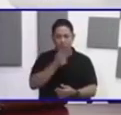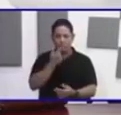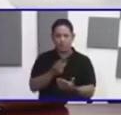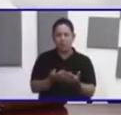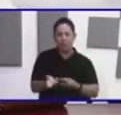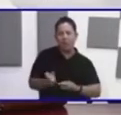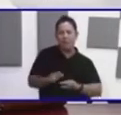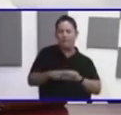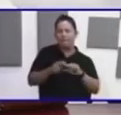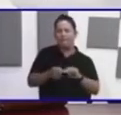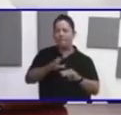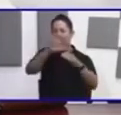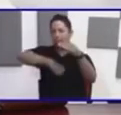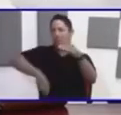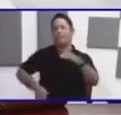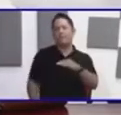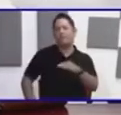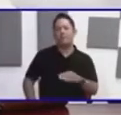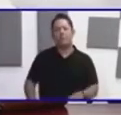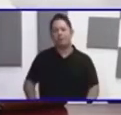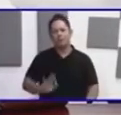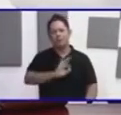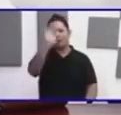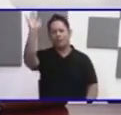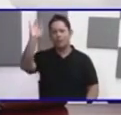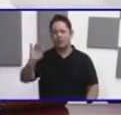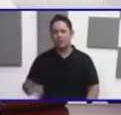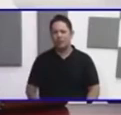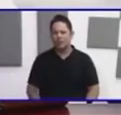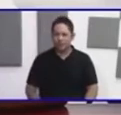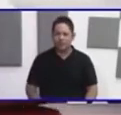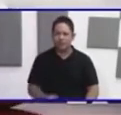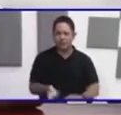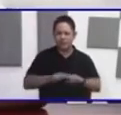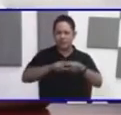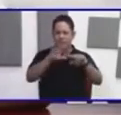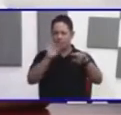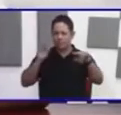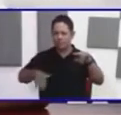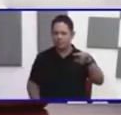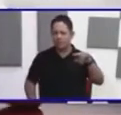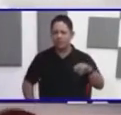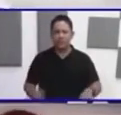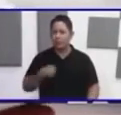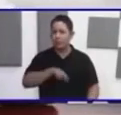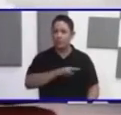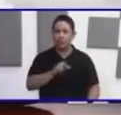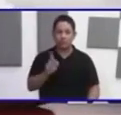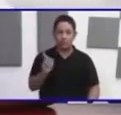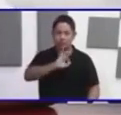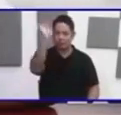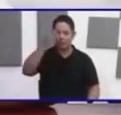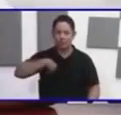sobrecostos en ninguno de los contratos de COVID-19. En ningún momento hemos tenido mala intención más que la de garantizar